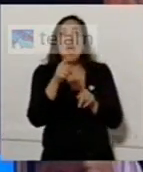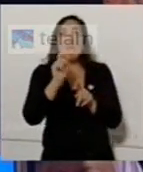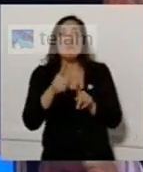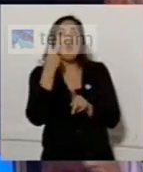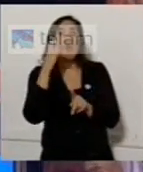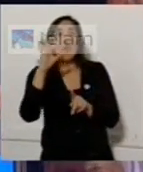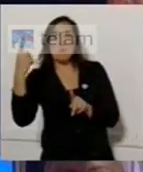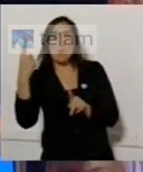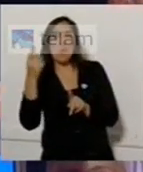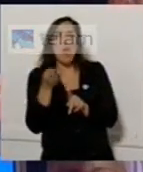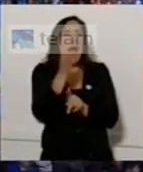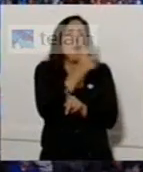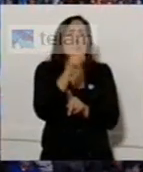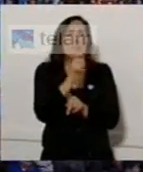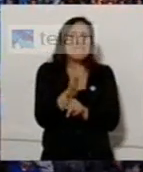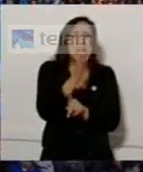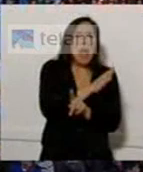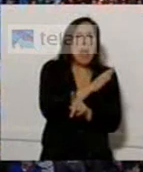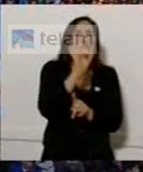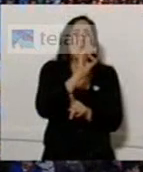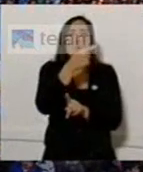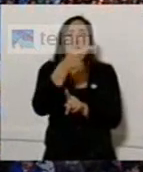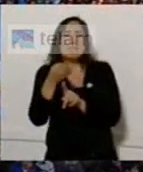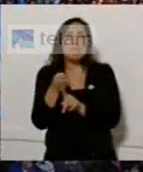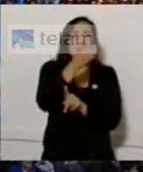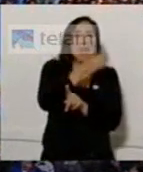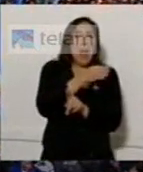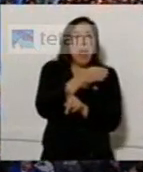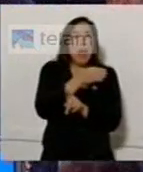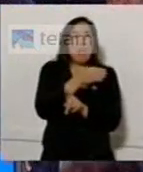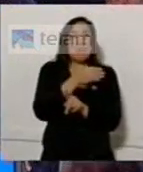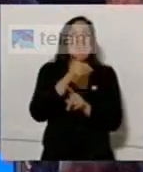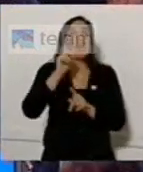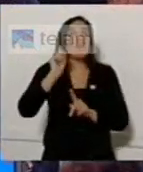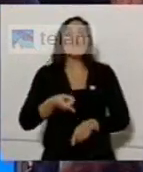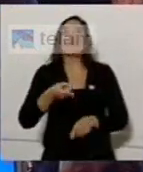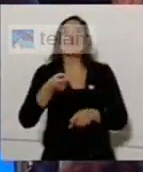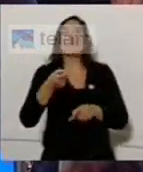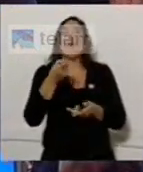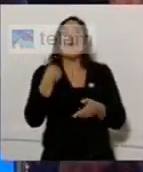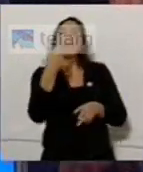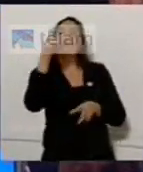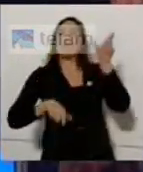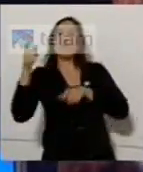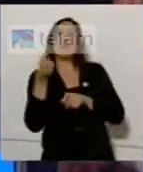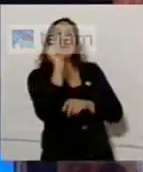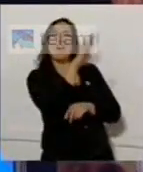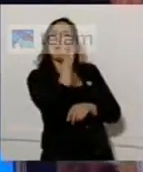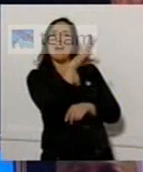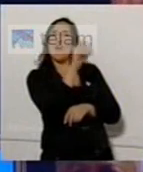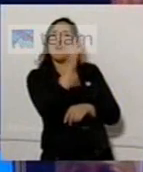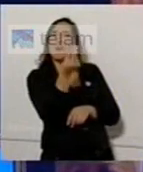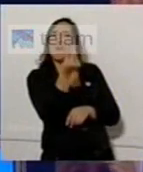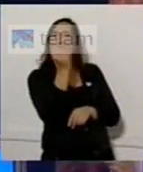anterior o apenas la semana anterior a que se confiscaran los ahorros fundamentalmente